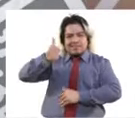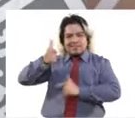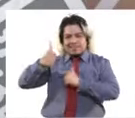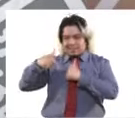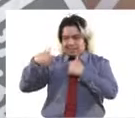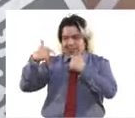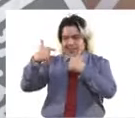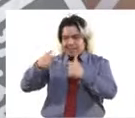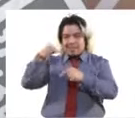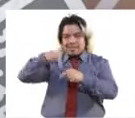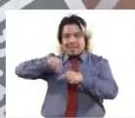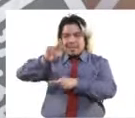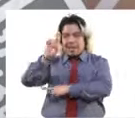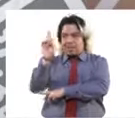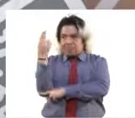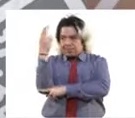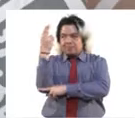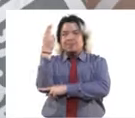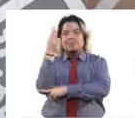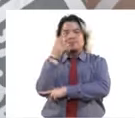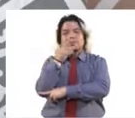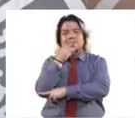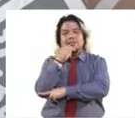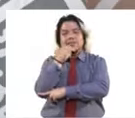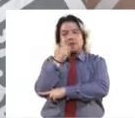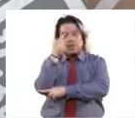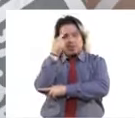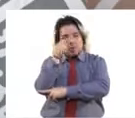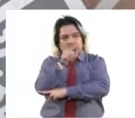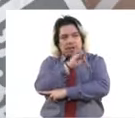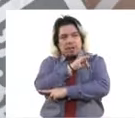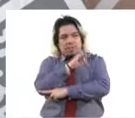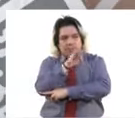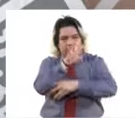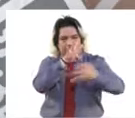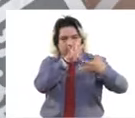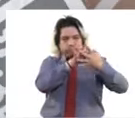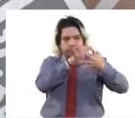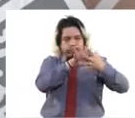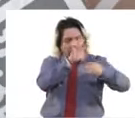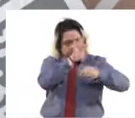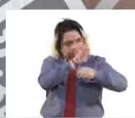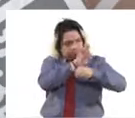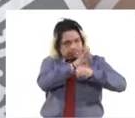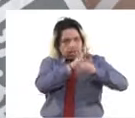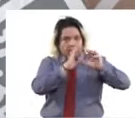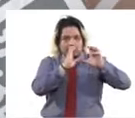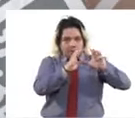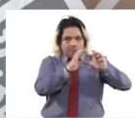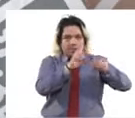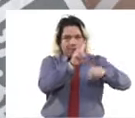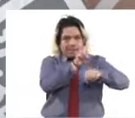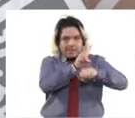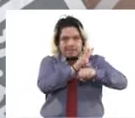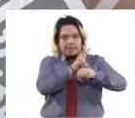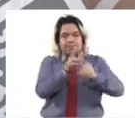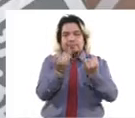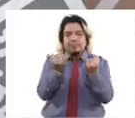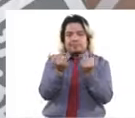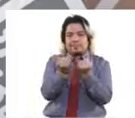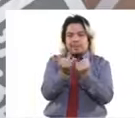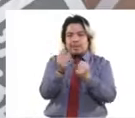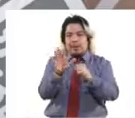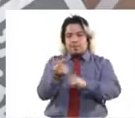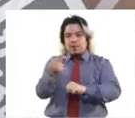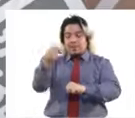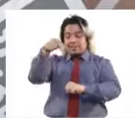de la Universidad de la Policía para ser custodios penitenciarios, y también la celebración de que